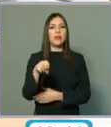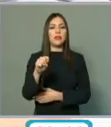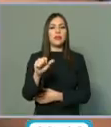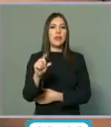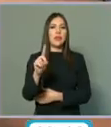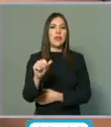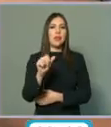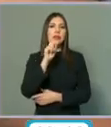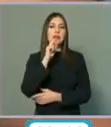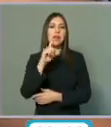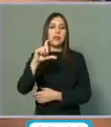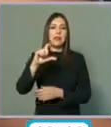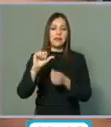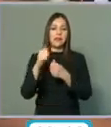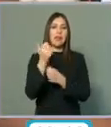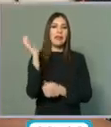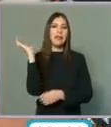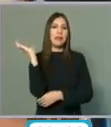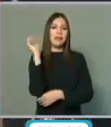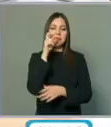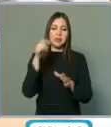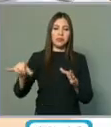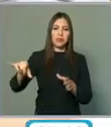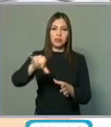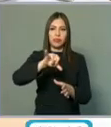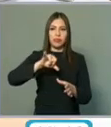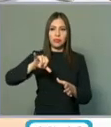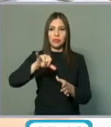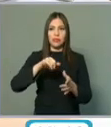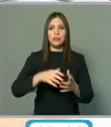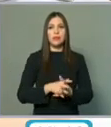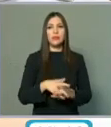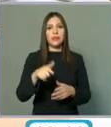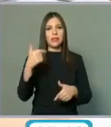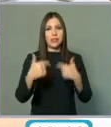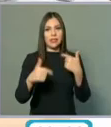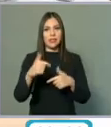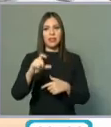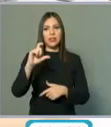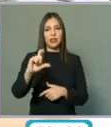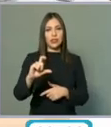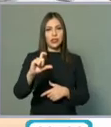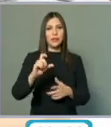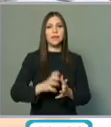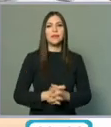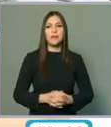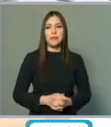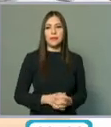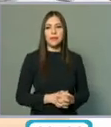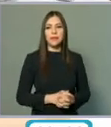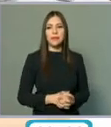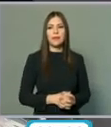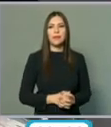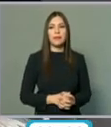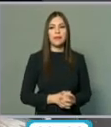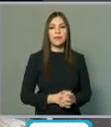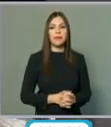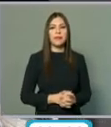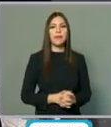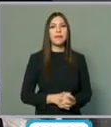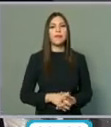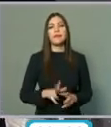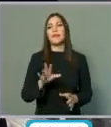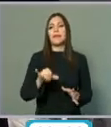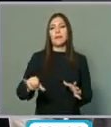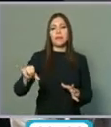que ya nos venden en latita, no hay ningún problema, ¿ok? De la que es la de leche. La chiquita también no hay ningún problema, ¿ok? Vamos